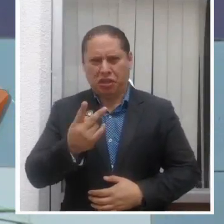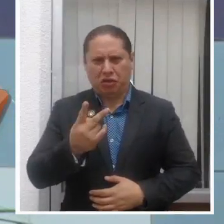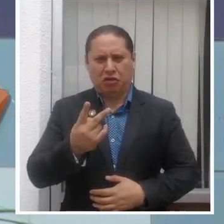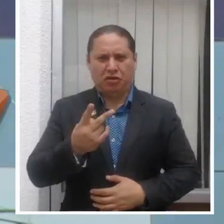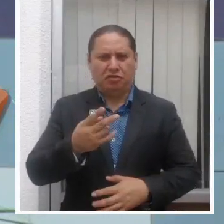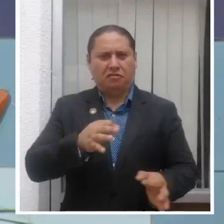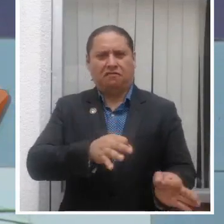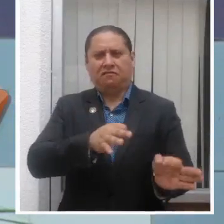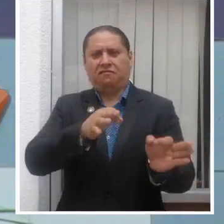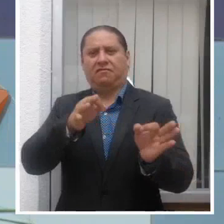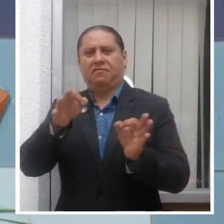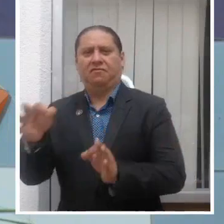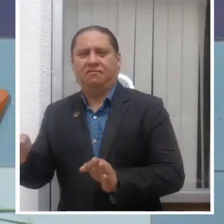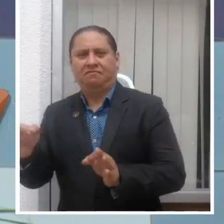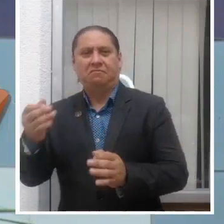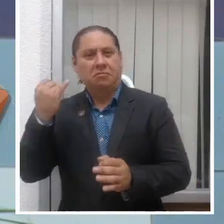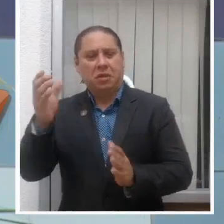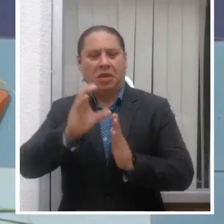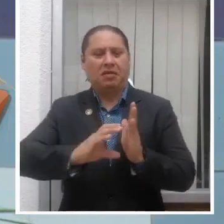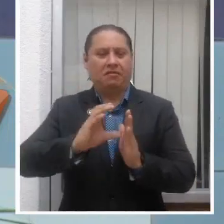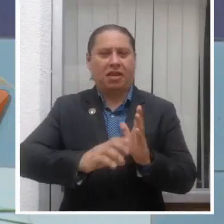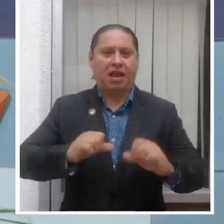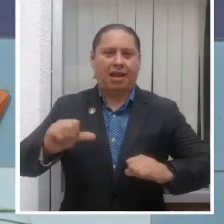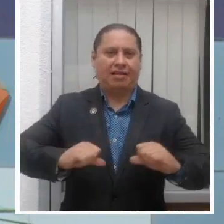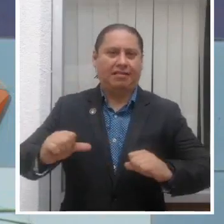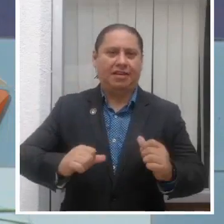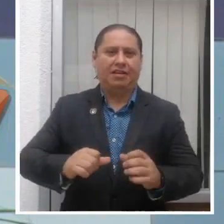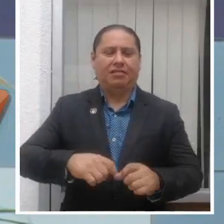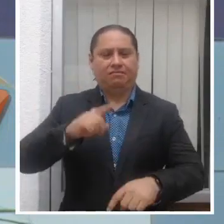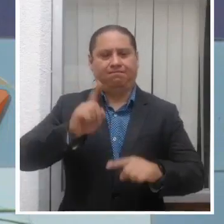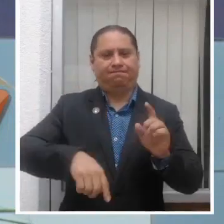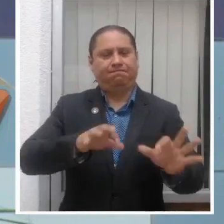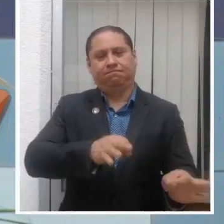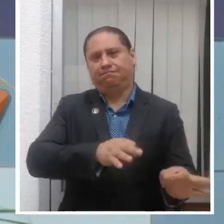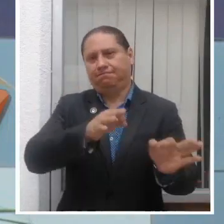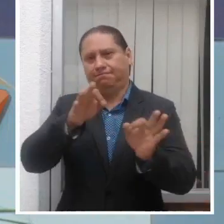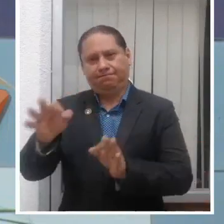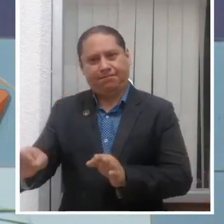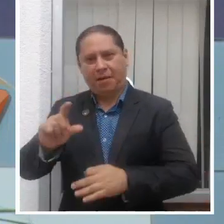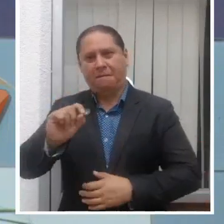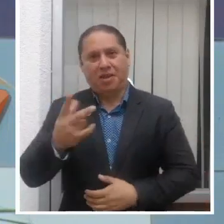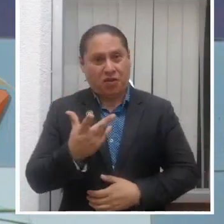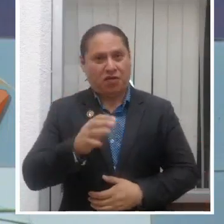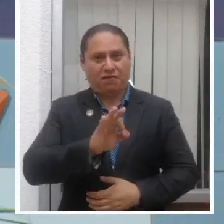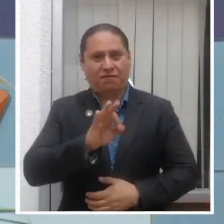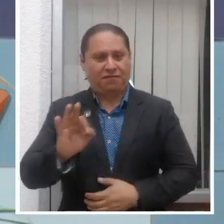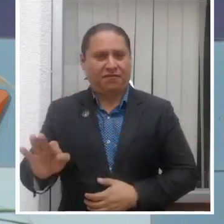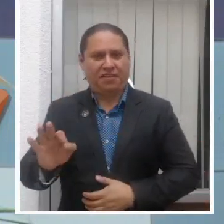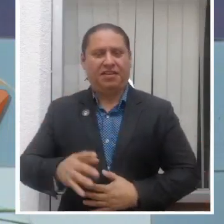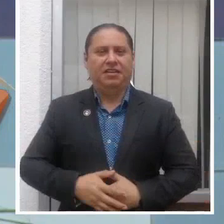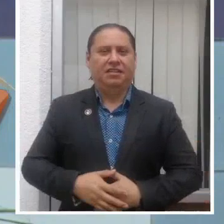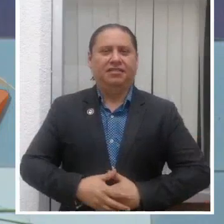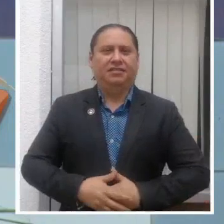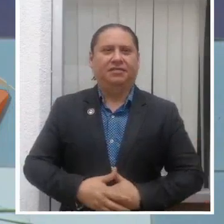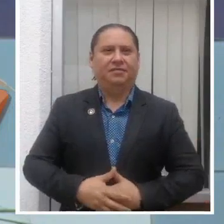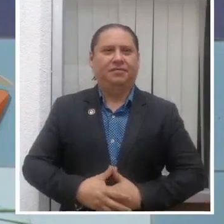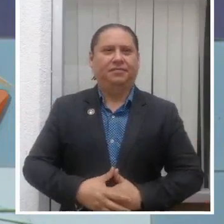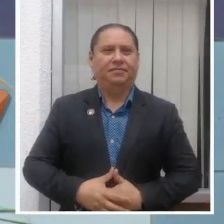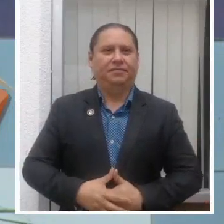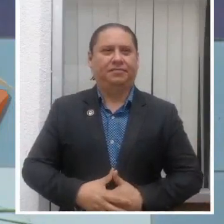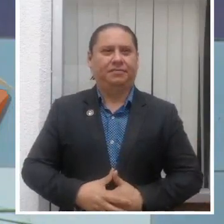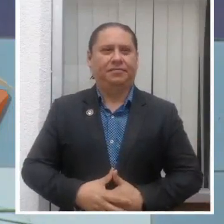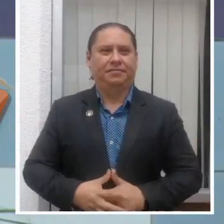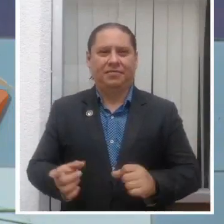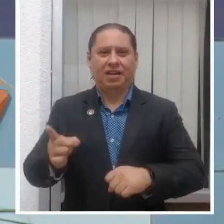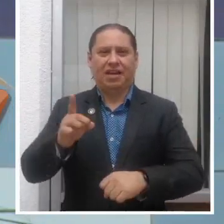22, pero por cuestiones de agenda de otras actividades se cambió a esta fecha. A esta fecha de que son